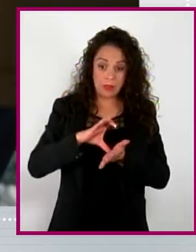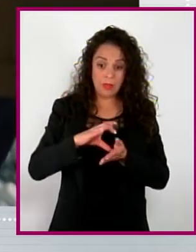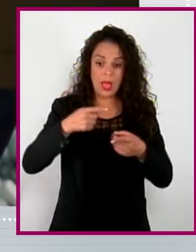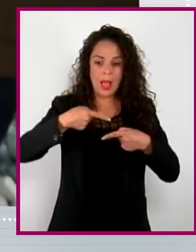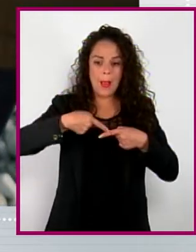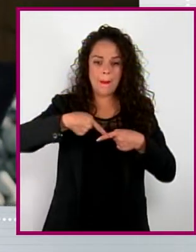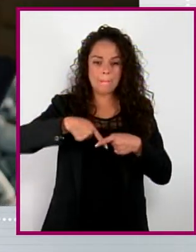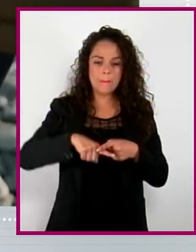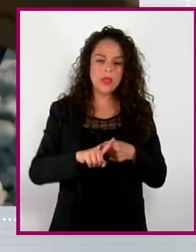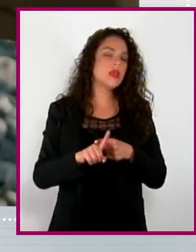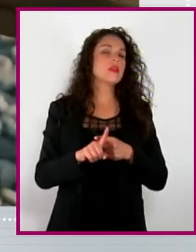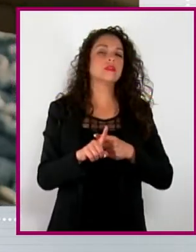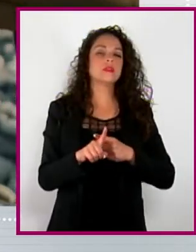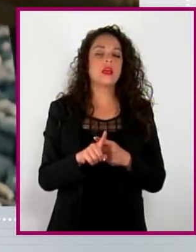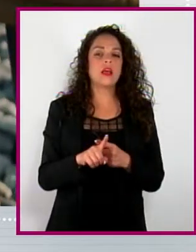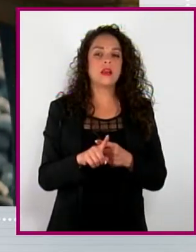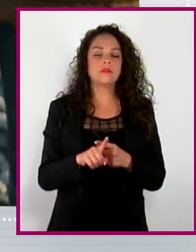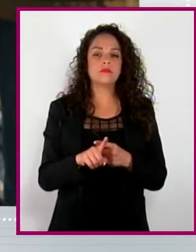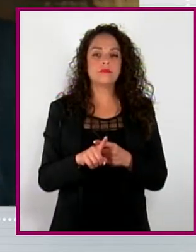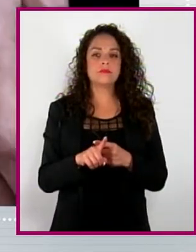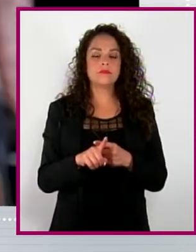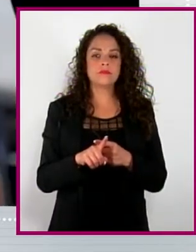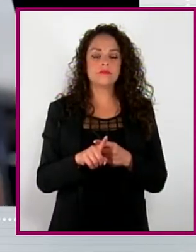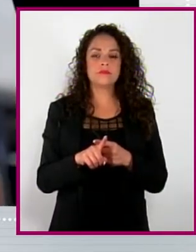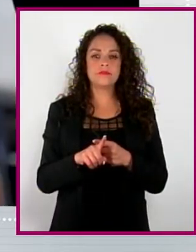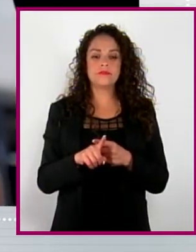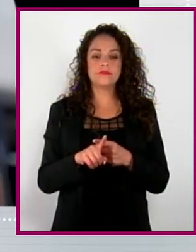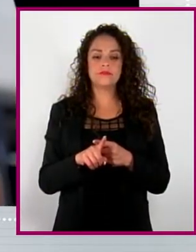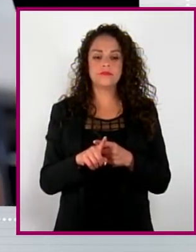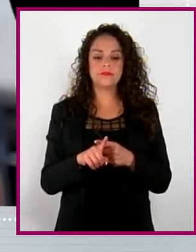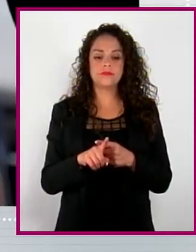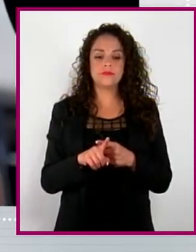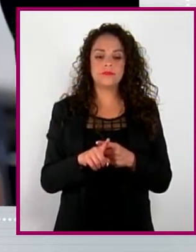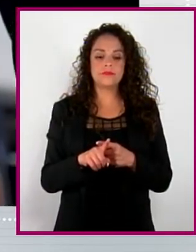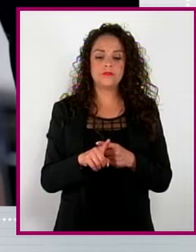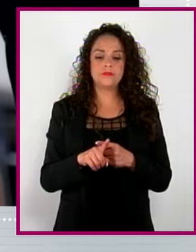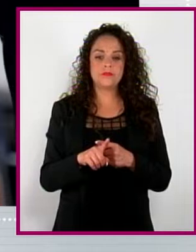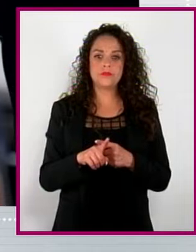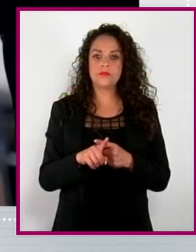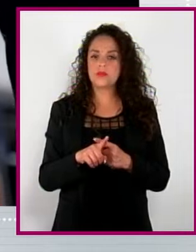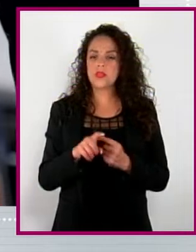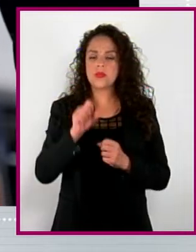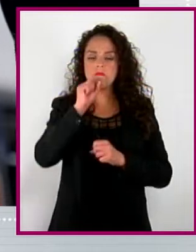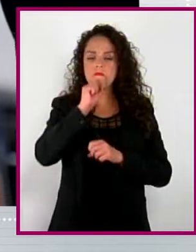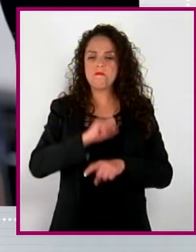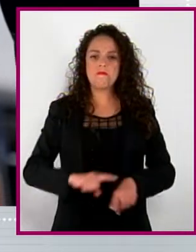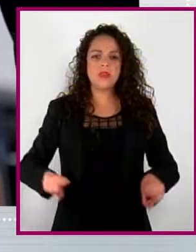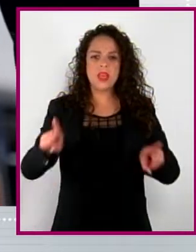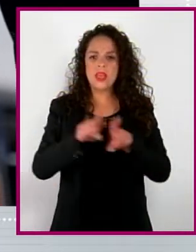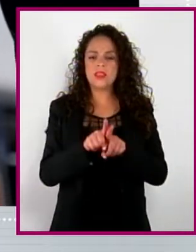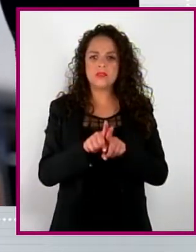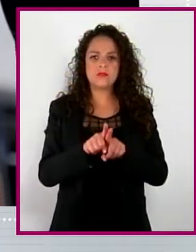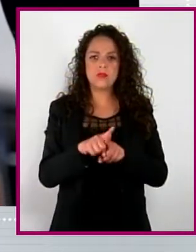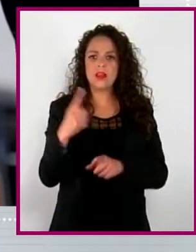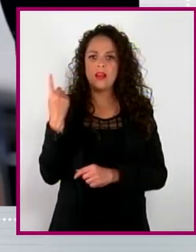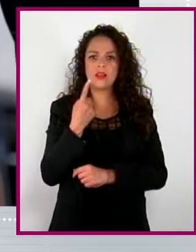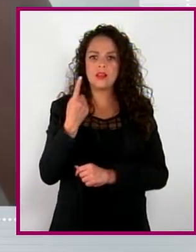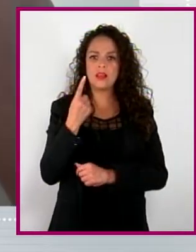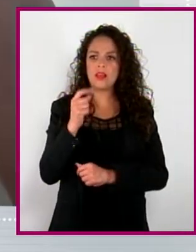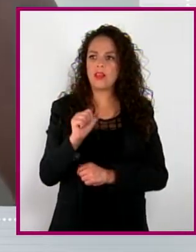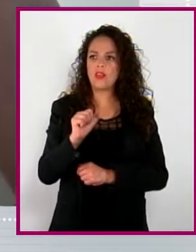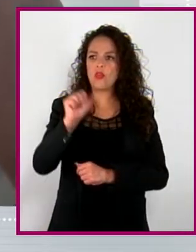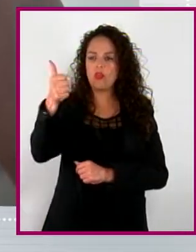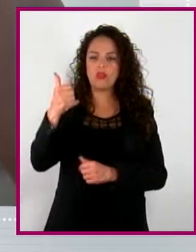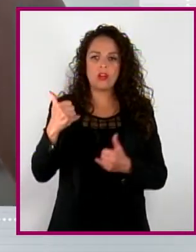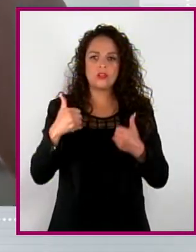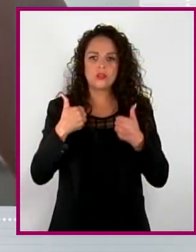vida sexual en los mismos años que las otras